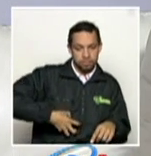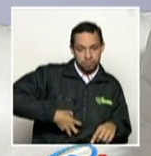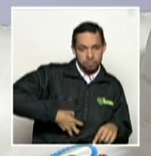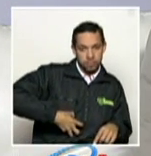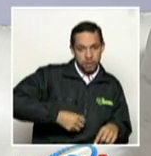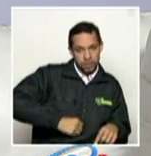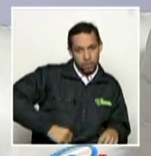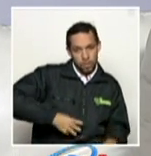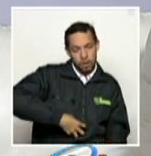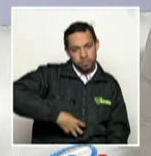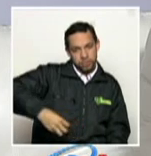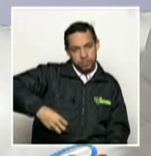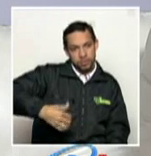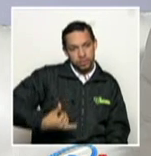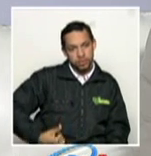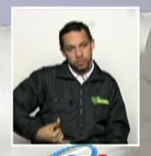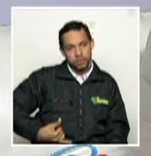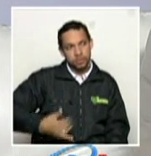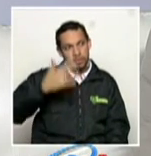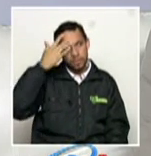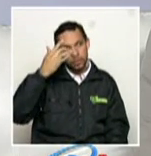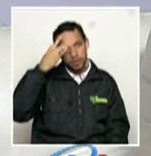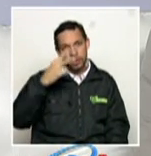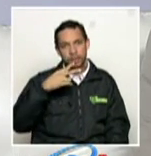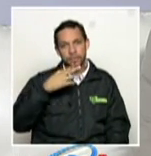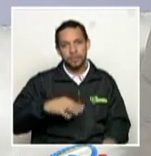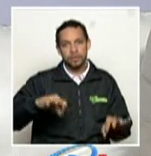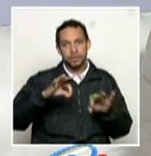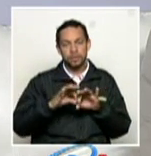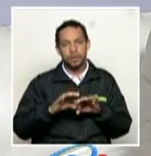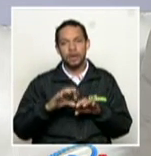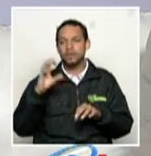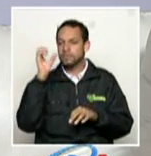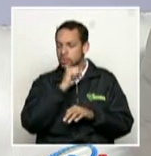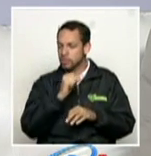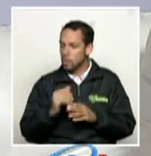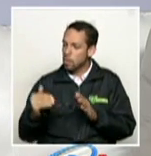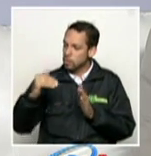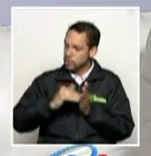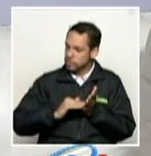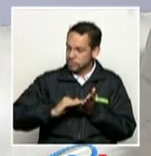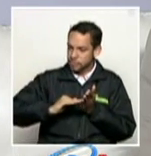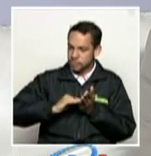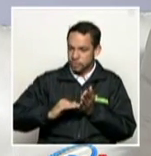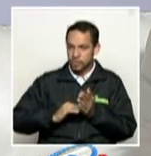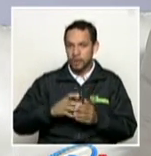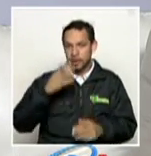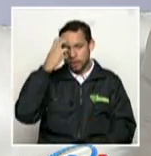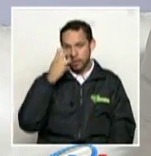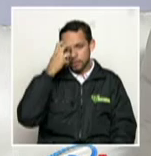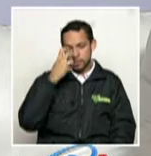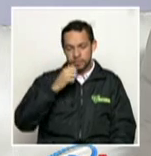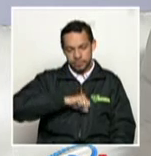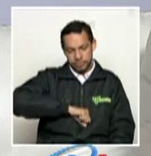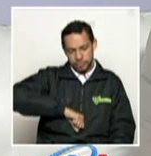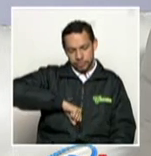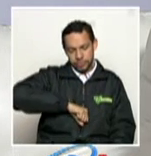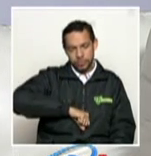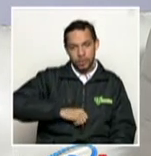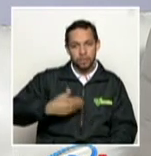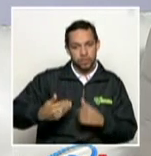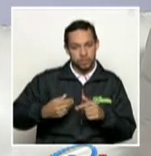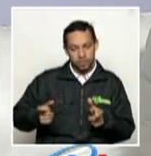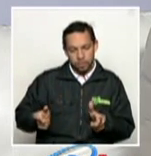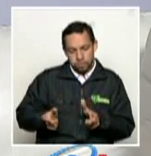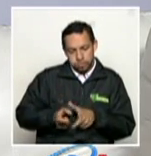Entonces, me dijo, pero vuelva, le voy a dar otra oportunidad de que vuelva y se haga otra ecografía, a ver si de pronto su vaso bajó, que